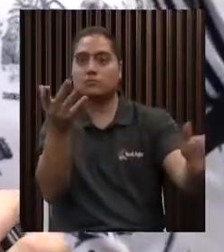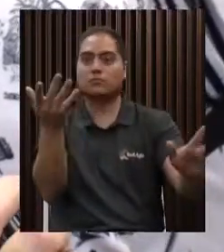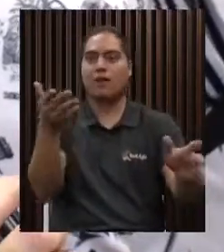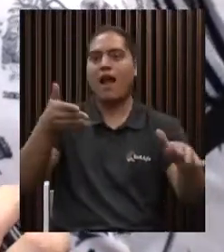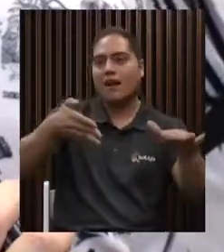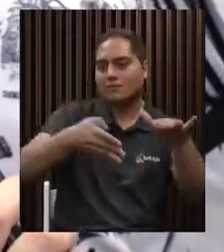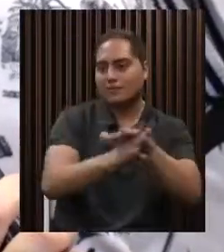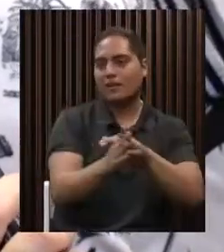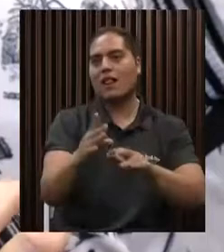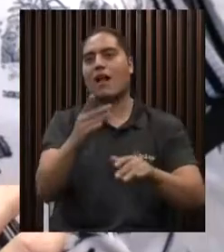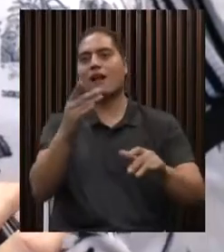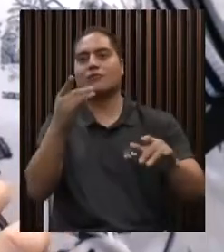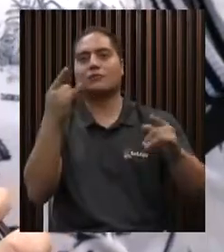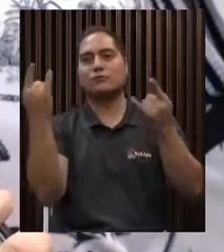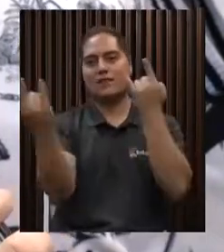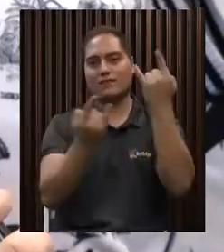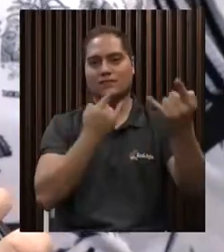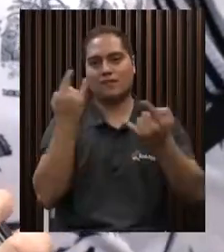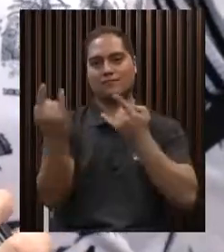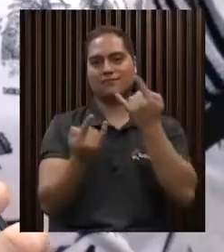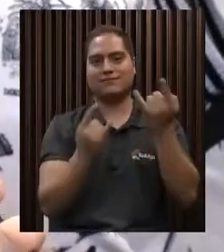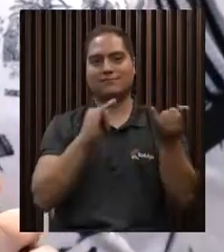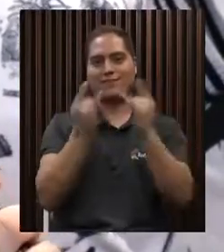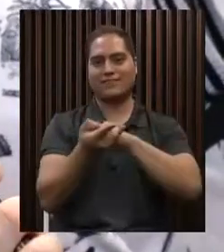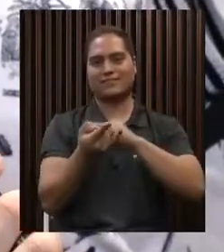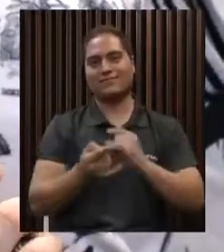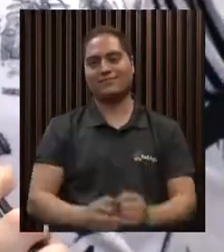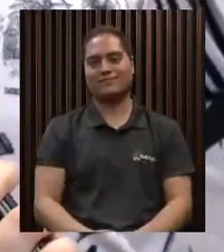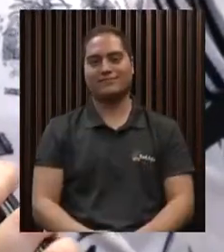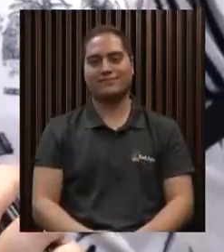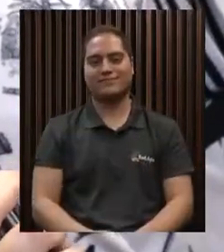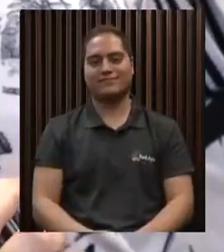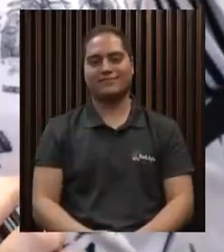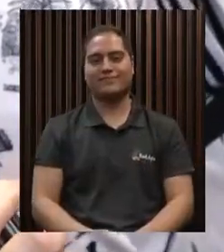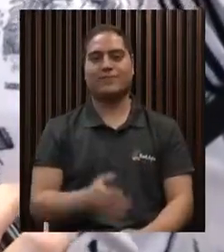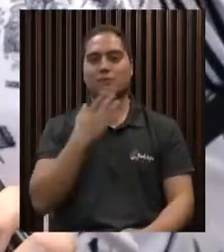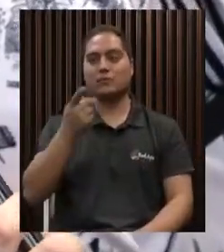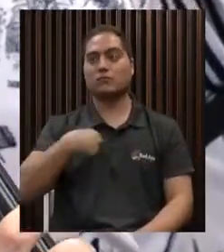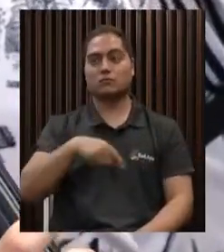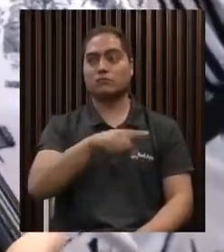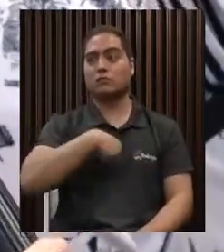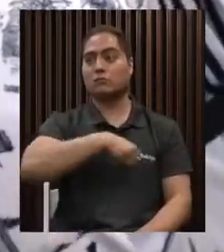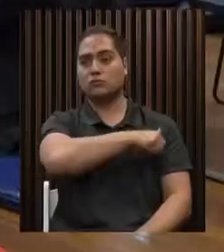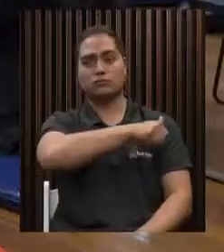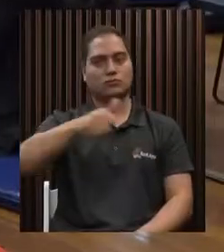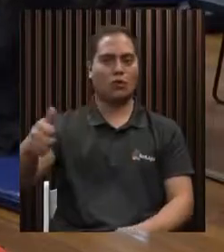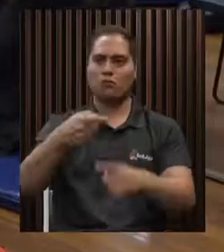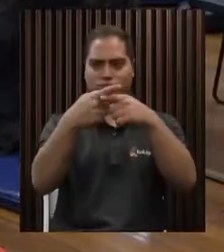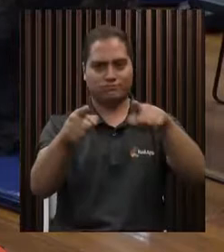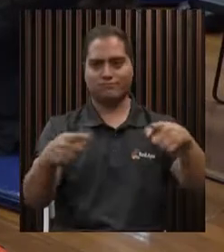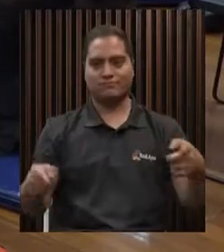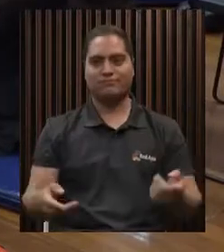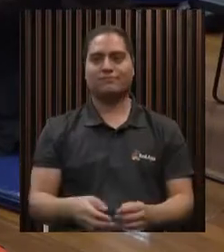lema, ya ni siquiera es inclusión, o sea, es como pensar en todos, porque todos somos muy diversos. Eso.